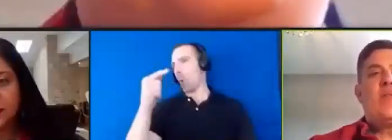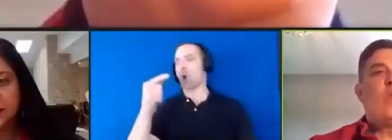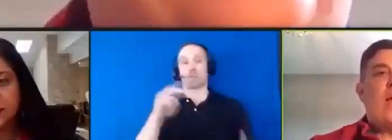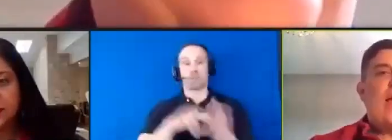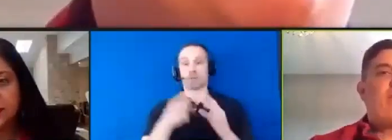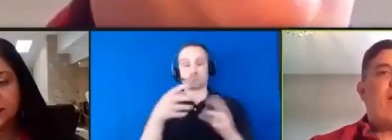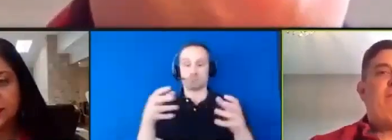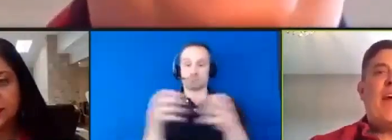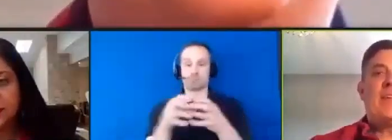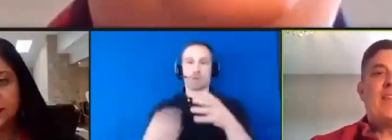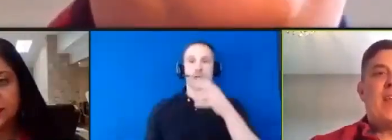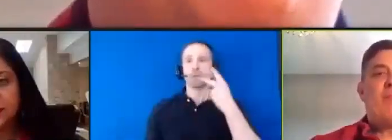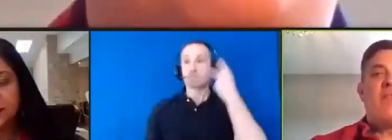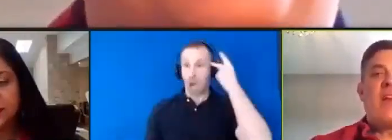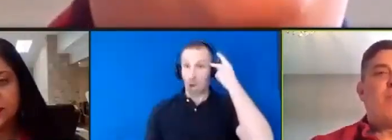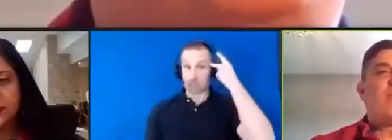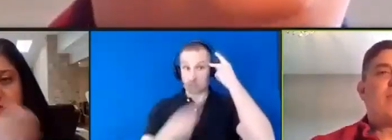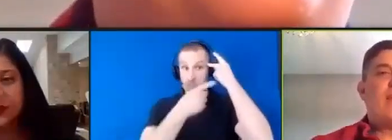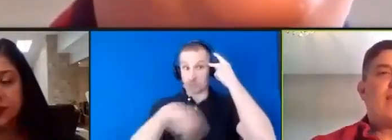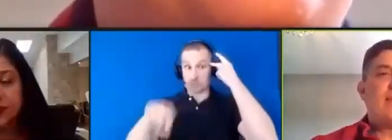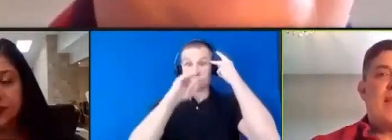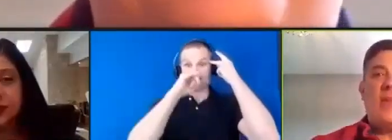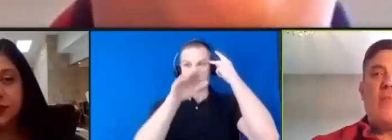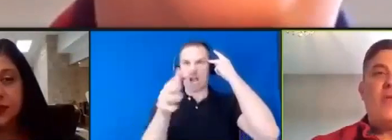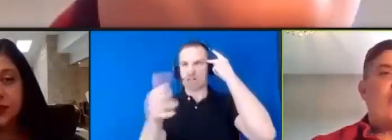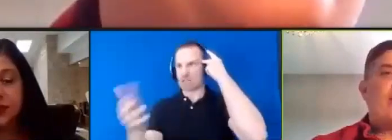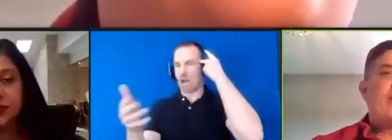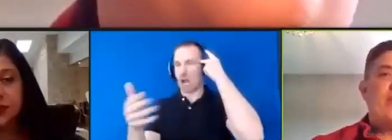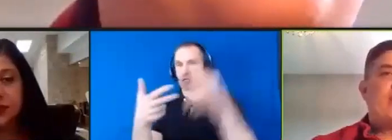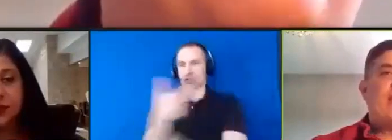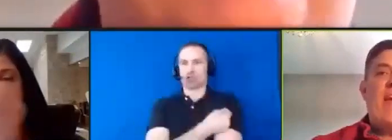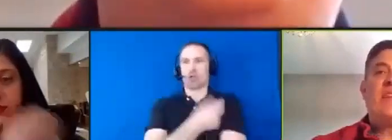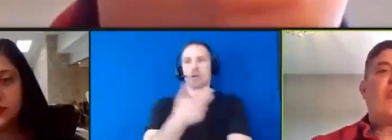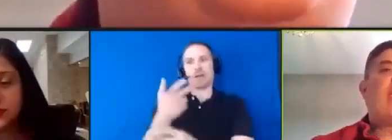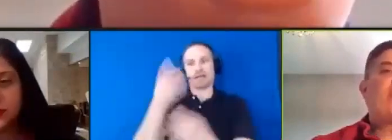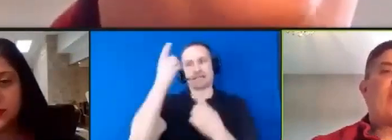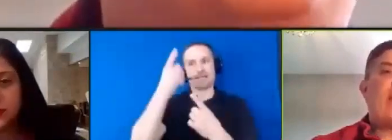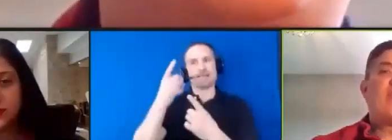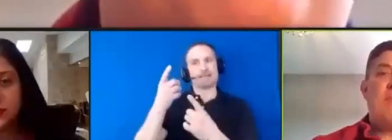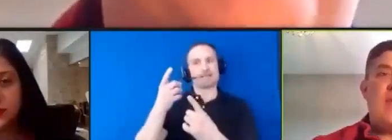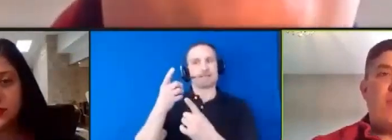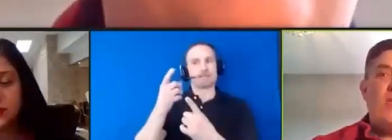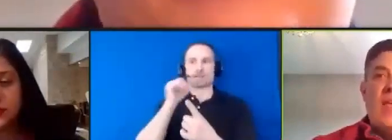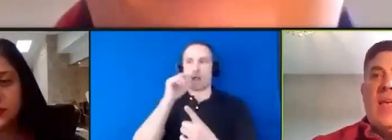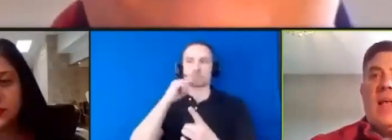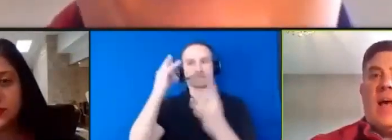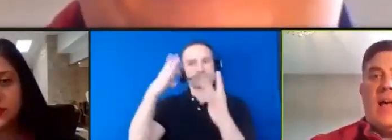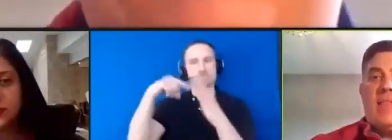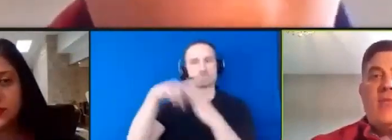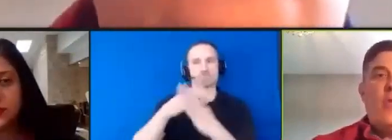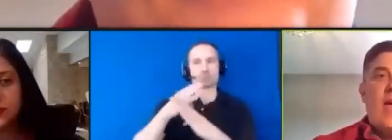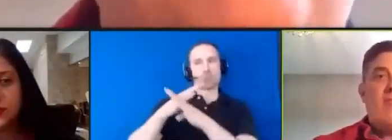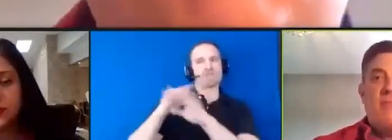acerca de comer o en general acabo de meter un un link www inmunes